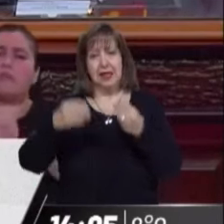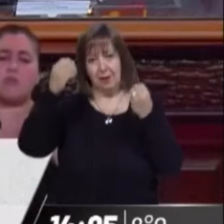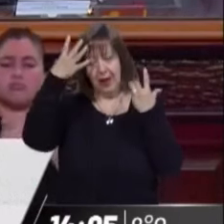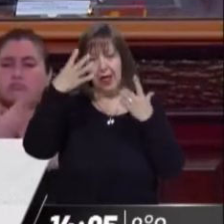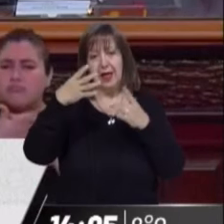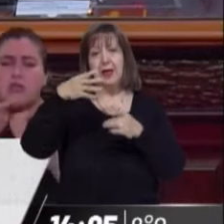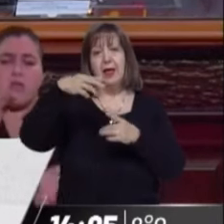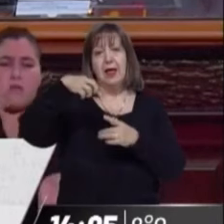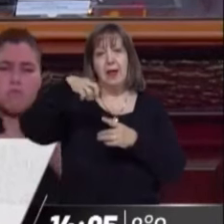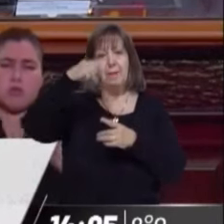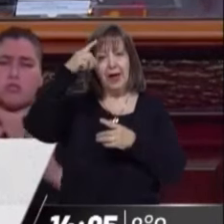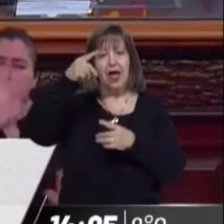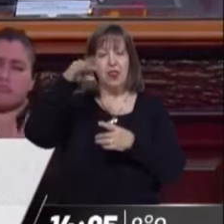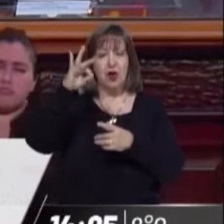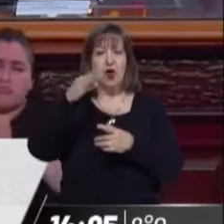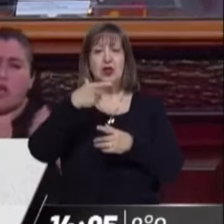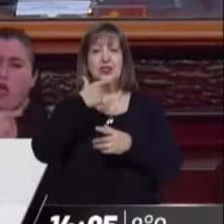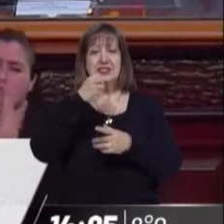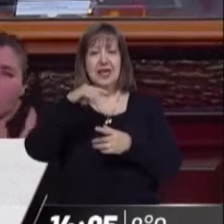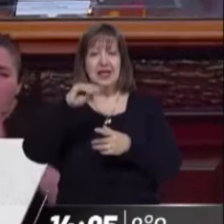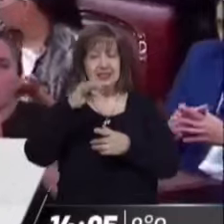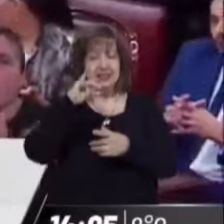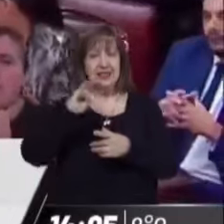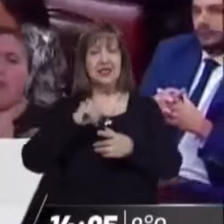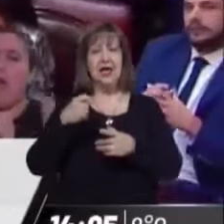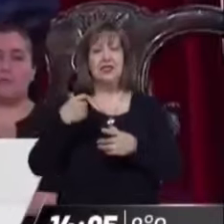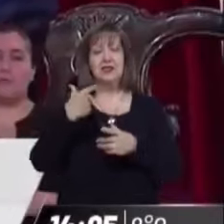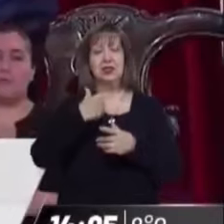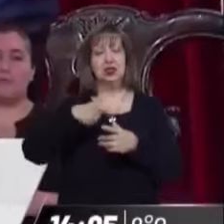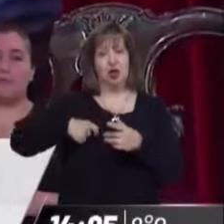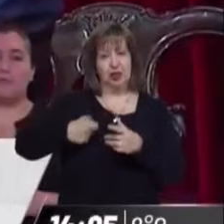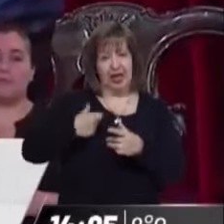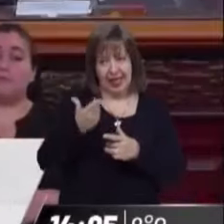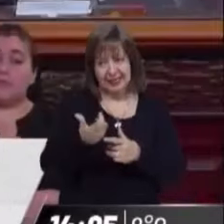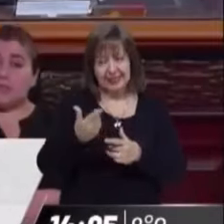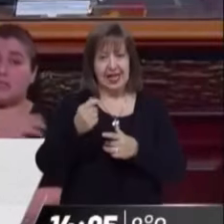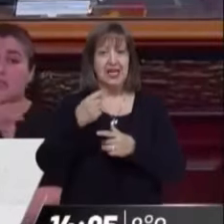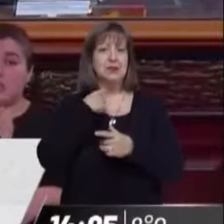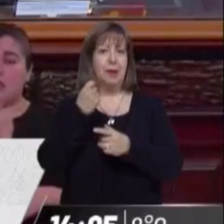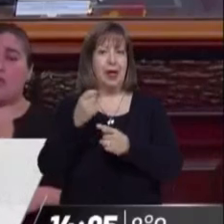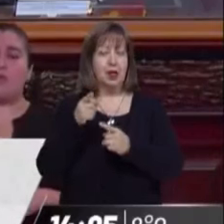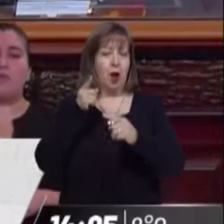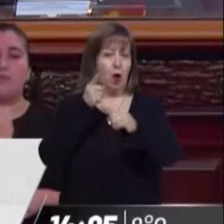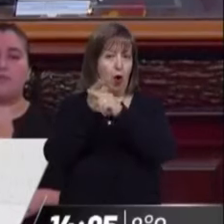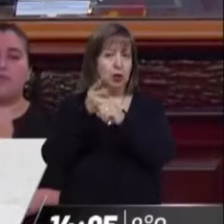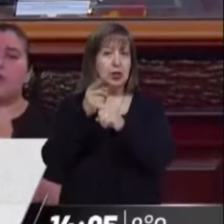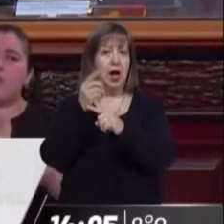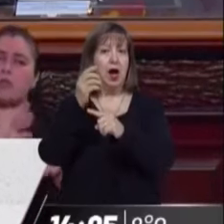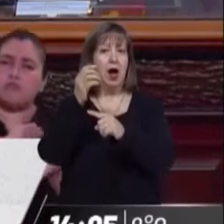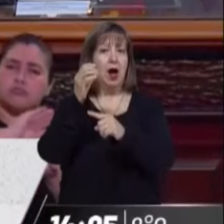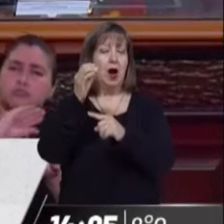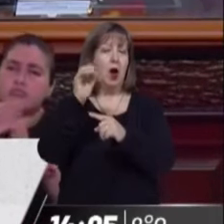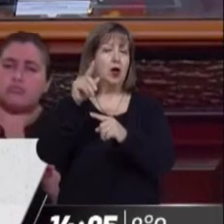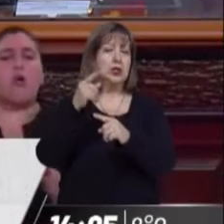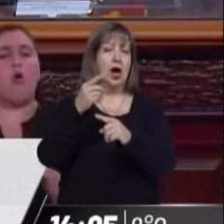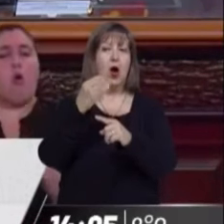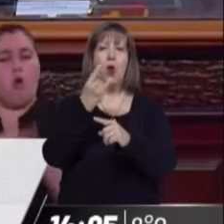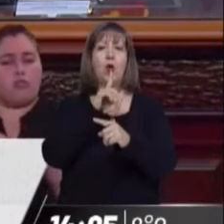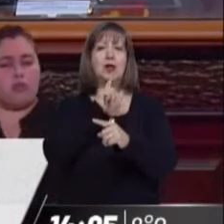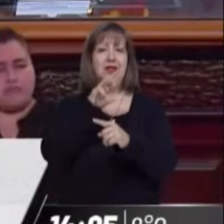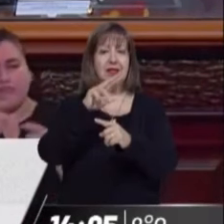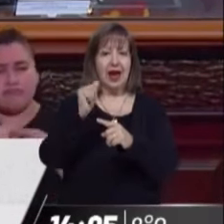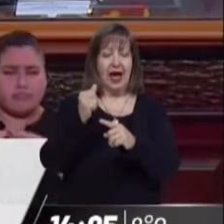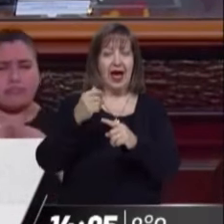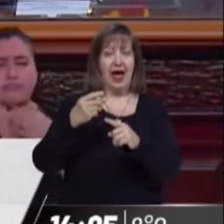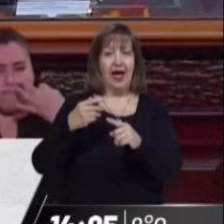Sánchez representa al PSOE, socialista, español, y están de pica con Vox, que es la ultraderecha española, que es el que